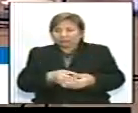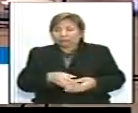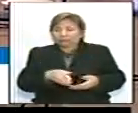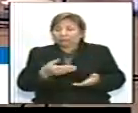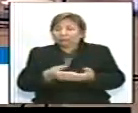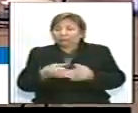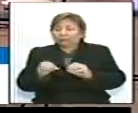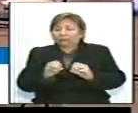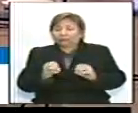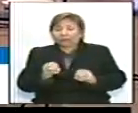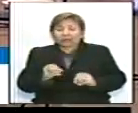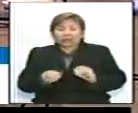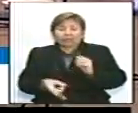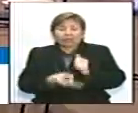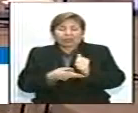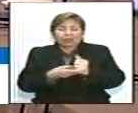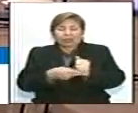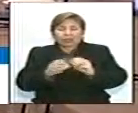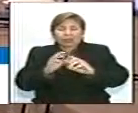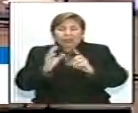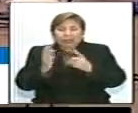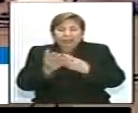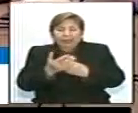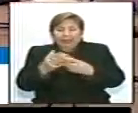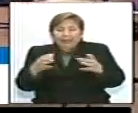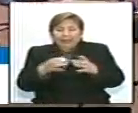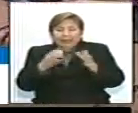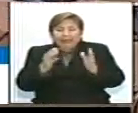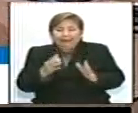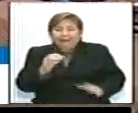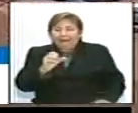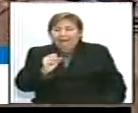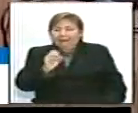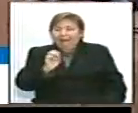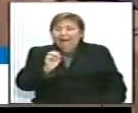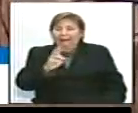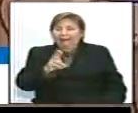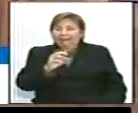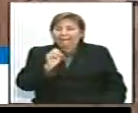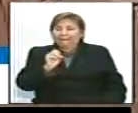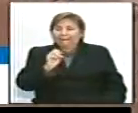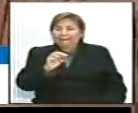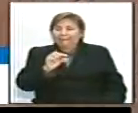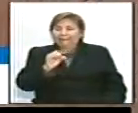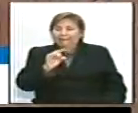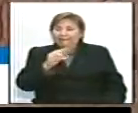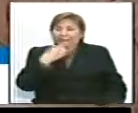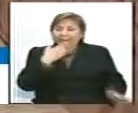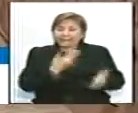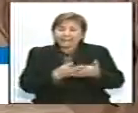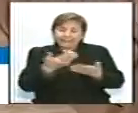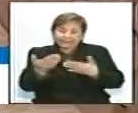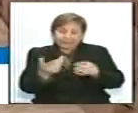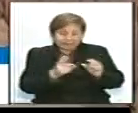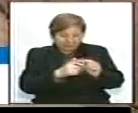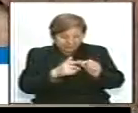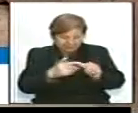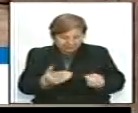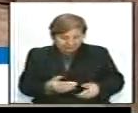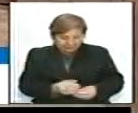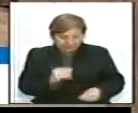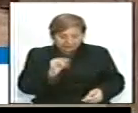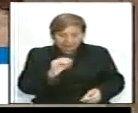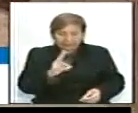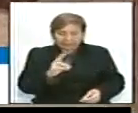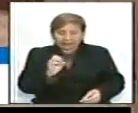este operativo de seguridad ciudadana, el congresista César Segura tiene el uso de la palabra el congresista